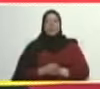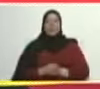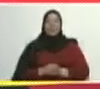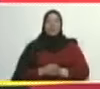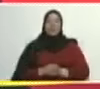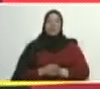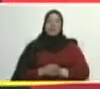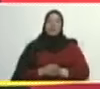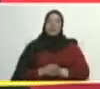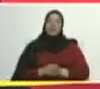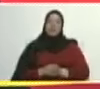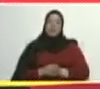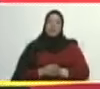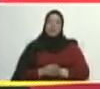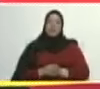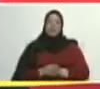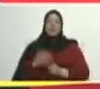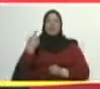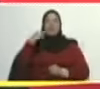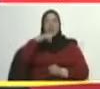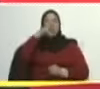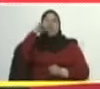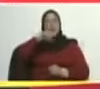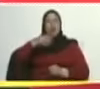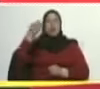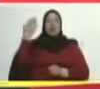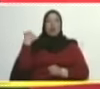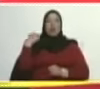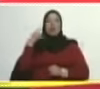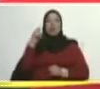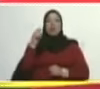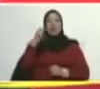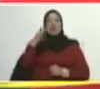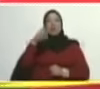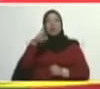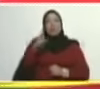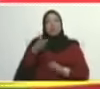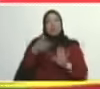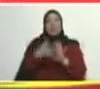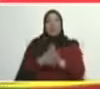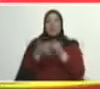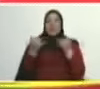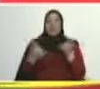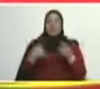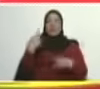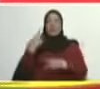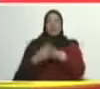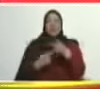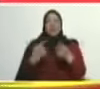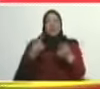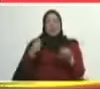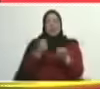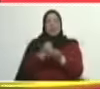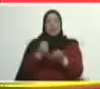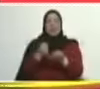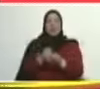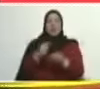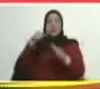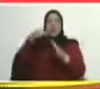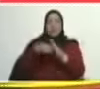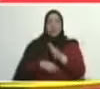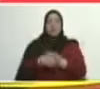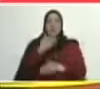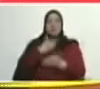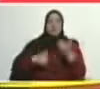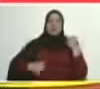Debemos recordar que en octubre del año pasado, el ALBA-TCP fue uno de los primeros bloques regionales que se pronunció ante la